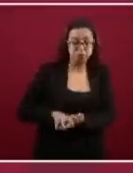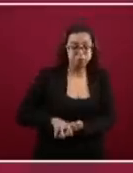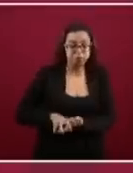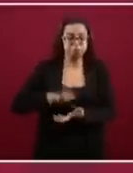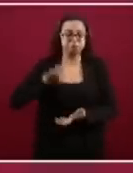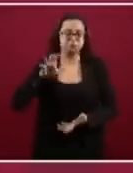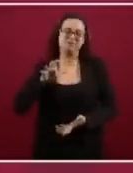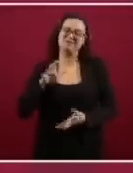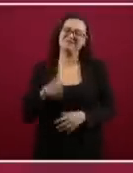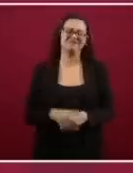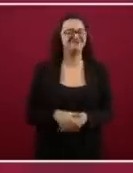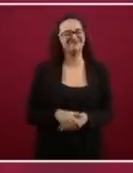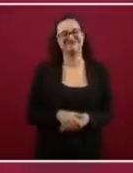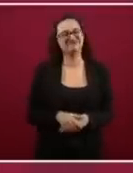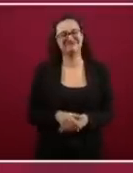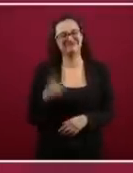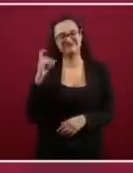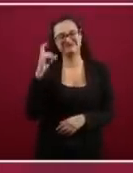en el servicio público.